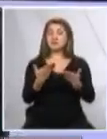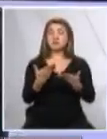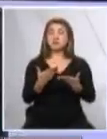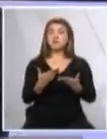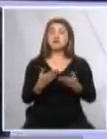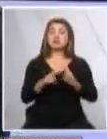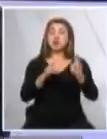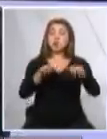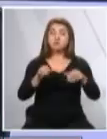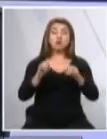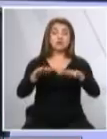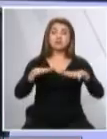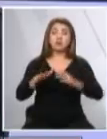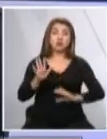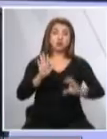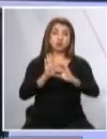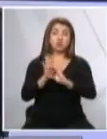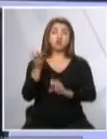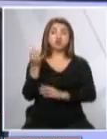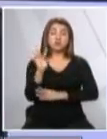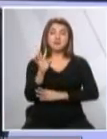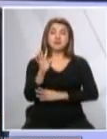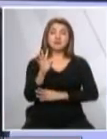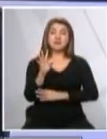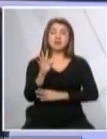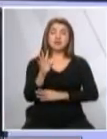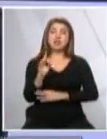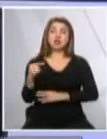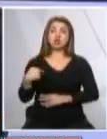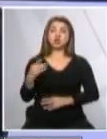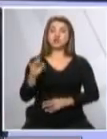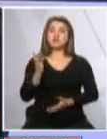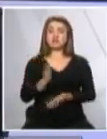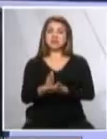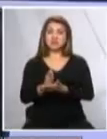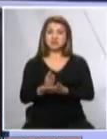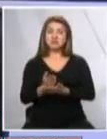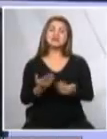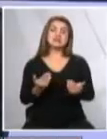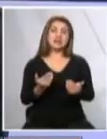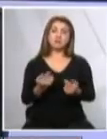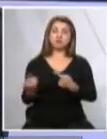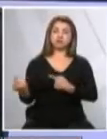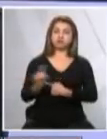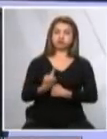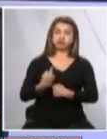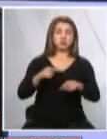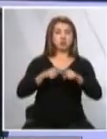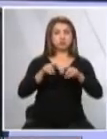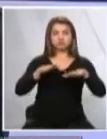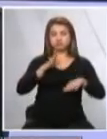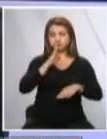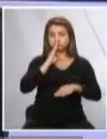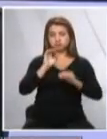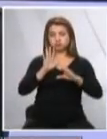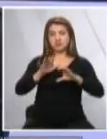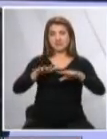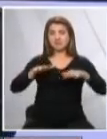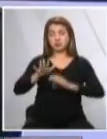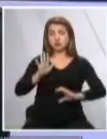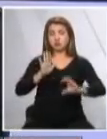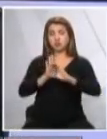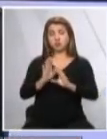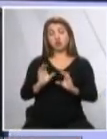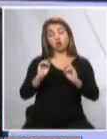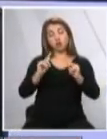que va a ocurrir igual la asamblea constituyente, solo que nos va a pasar, no la vamos a decidir, vamos a llegar a un punto en que digamos, bueno, ya,